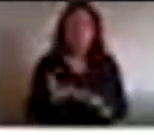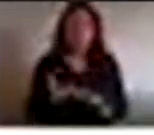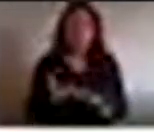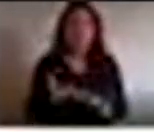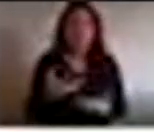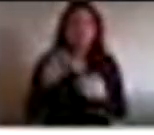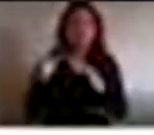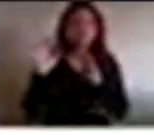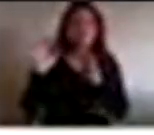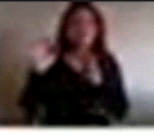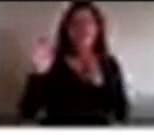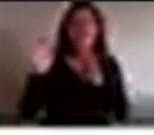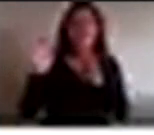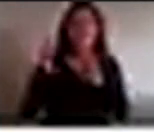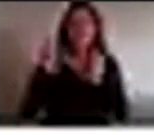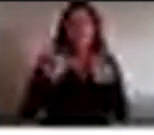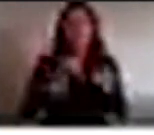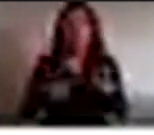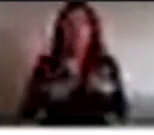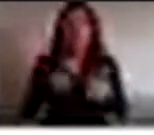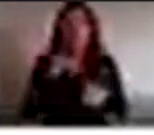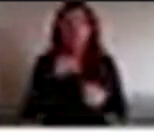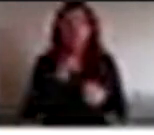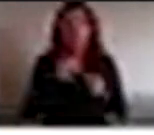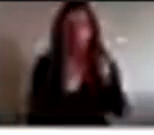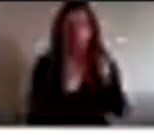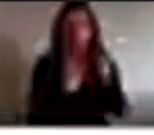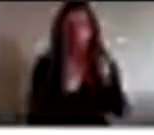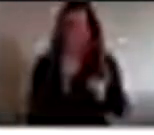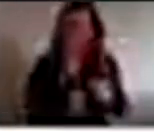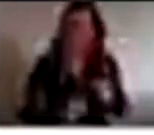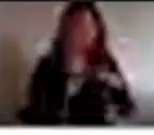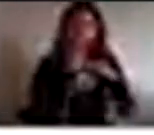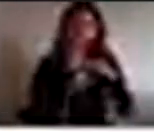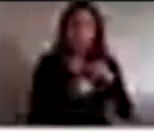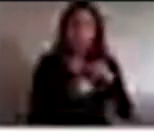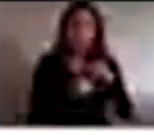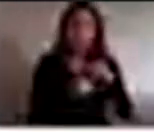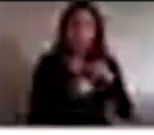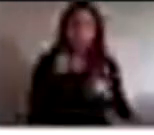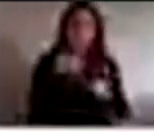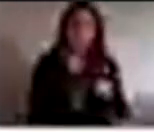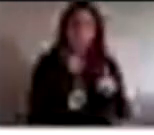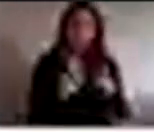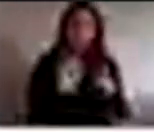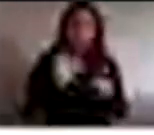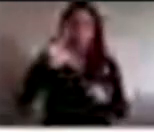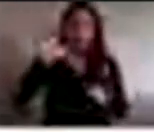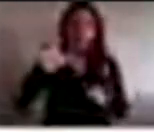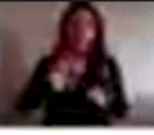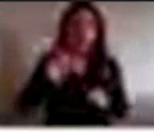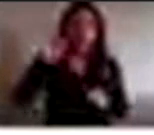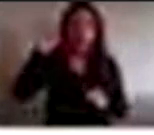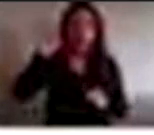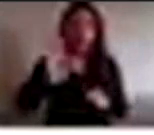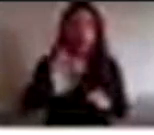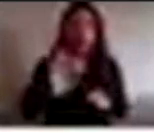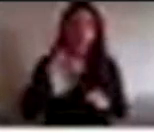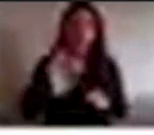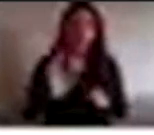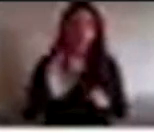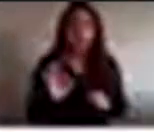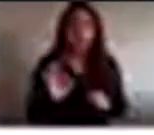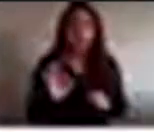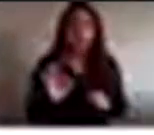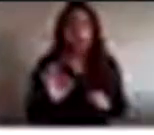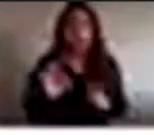personas que están por encima en sus evaluaciones de desempeño en un 90%. Se sienten agradecidos. Así que esto lo que buscamos